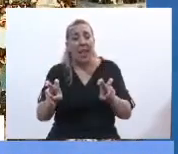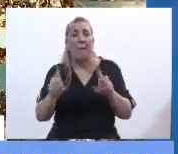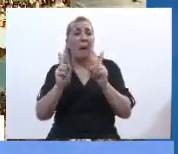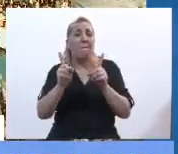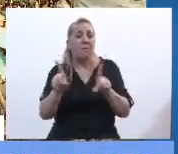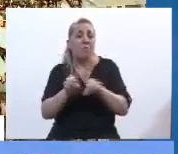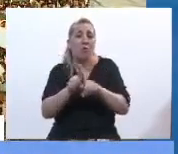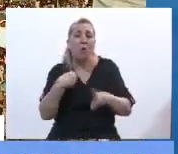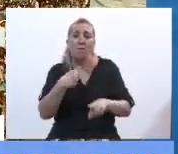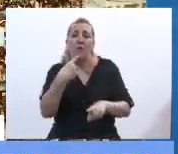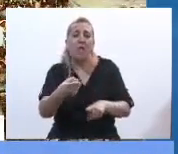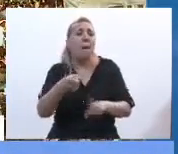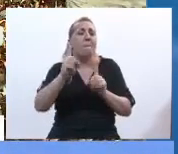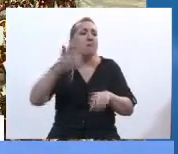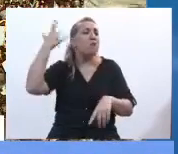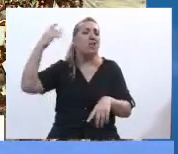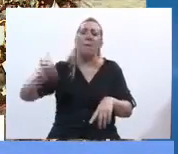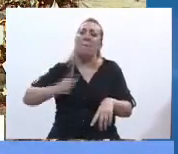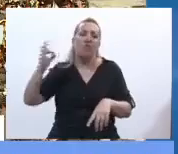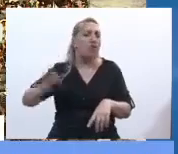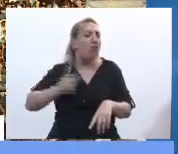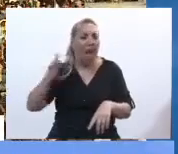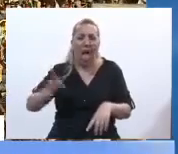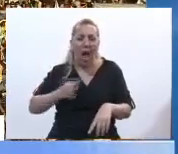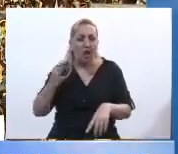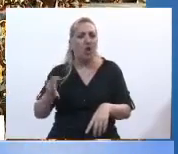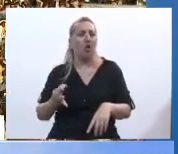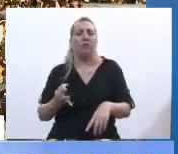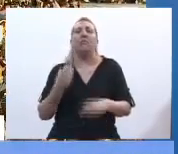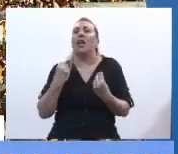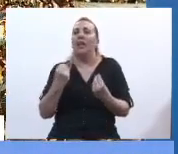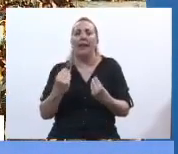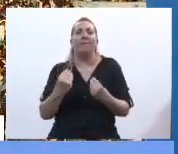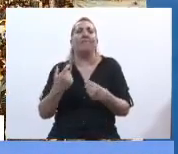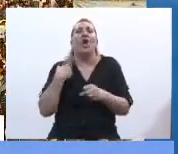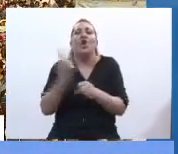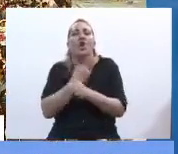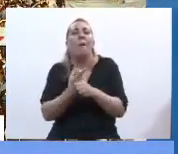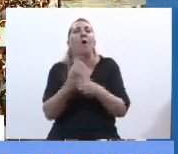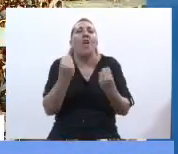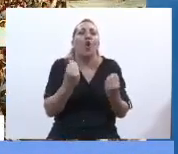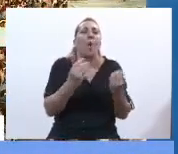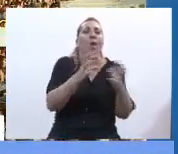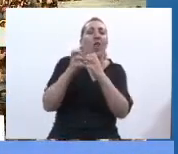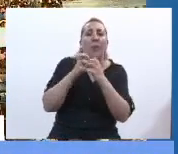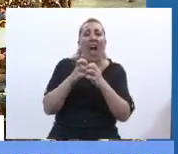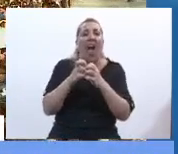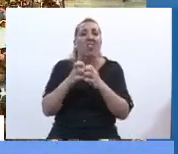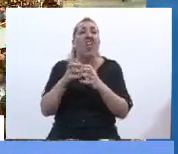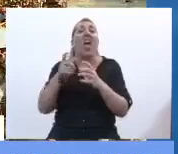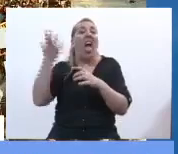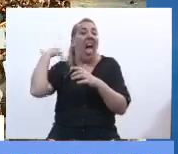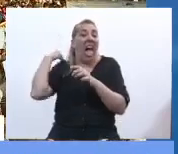decimos, tiene décadas y décadas de que no pudimos tratarlo mientras los abortos se